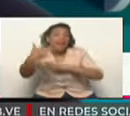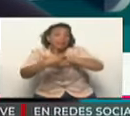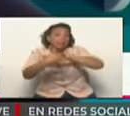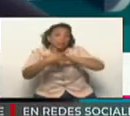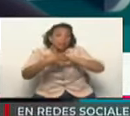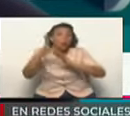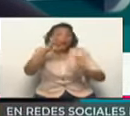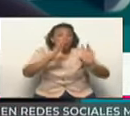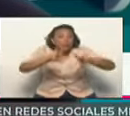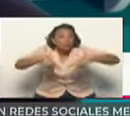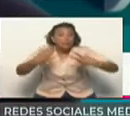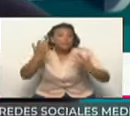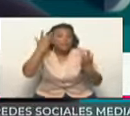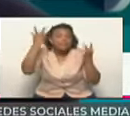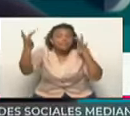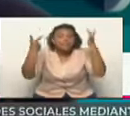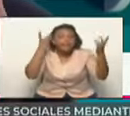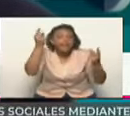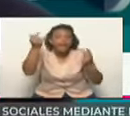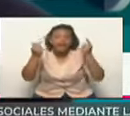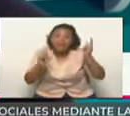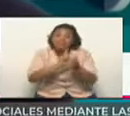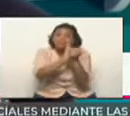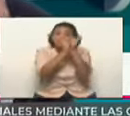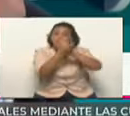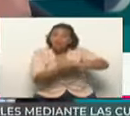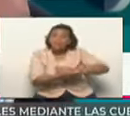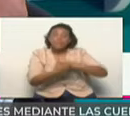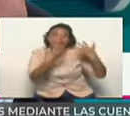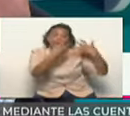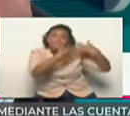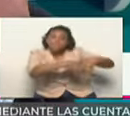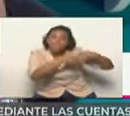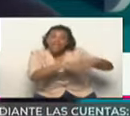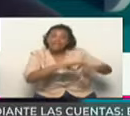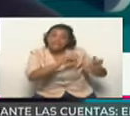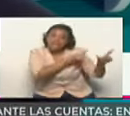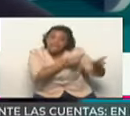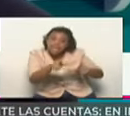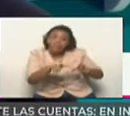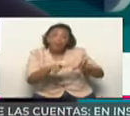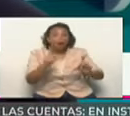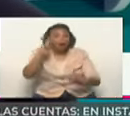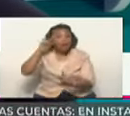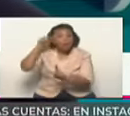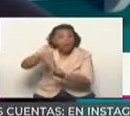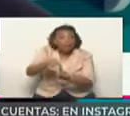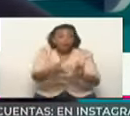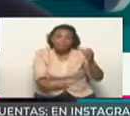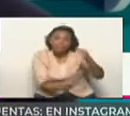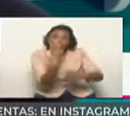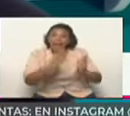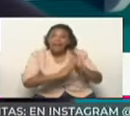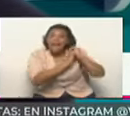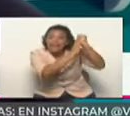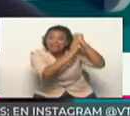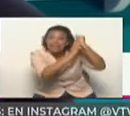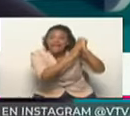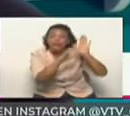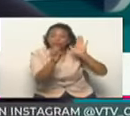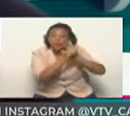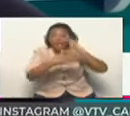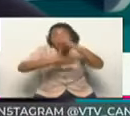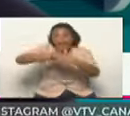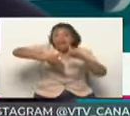tecnología, en innovación, transformar las empresas y proyectarnos para ser líderes en